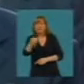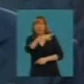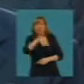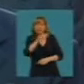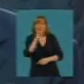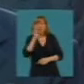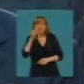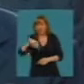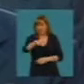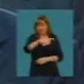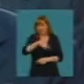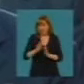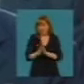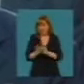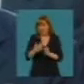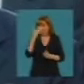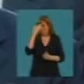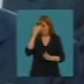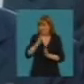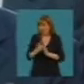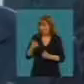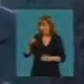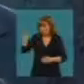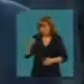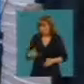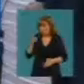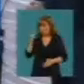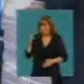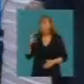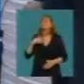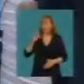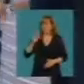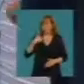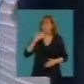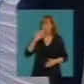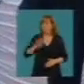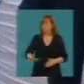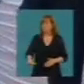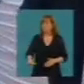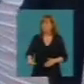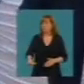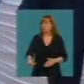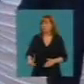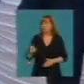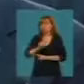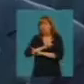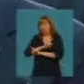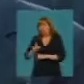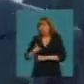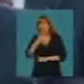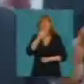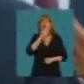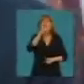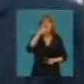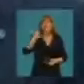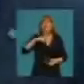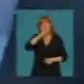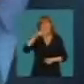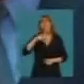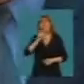cuanto de vos dependa la Constitución de la Nación Argentina. Sí, juro. Si así no lo hiciereis, Dios y la Nación os lo